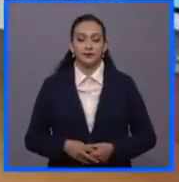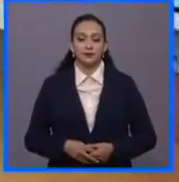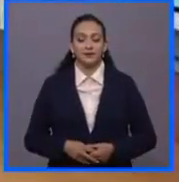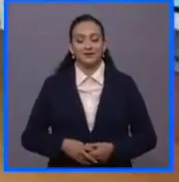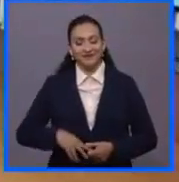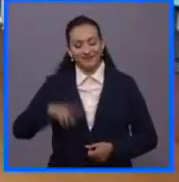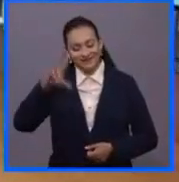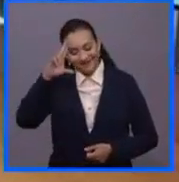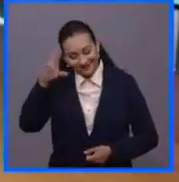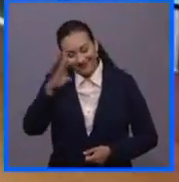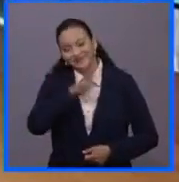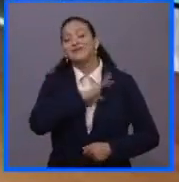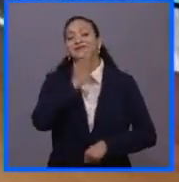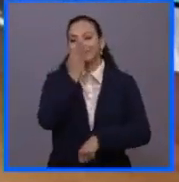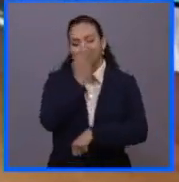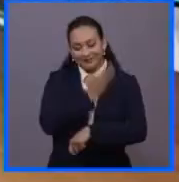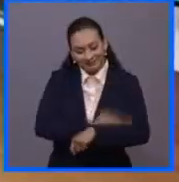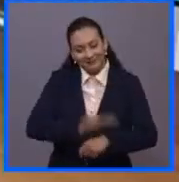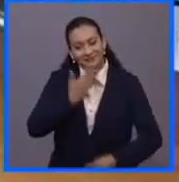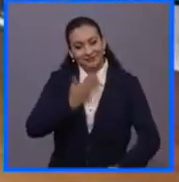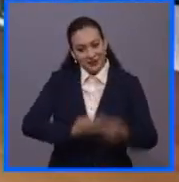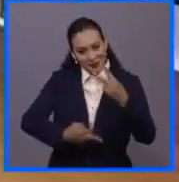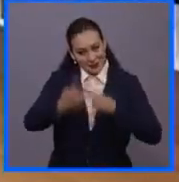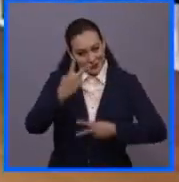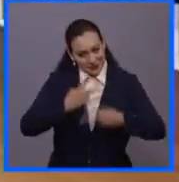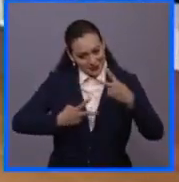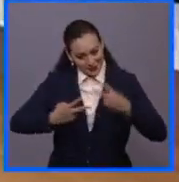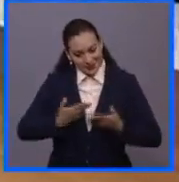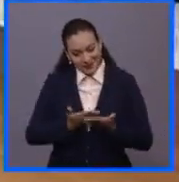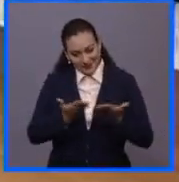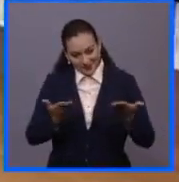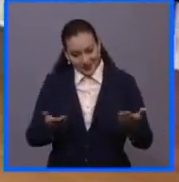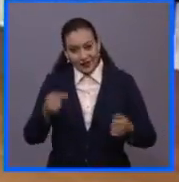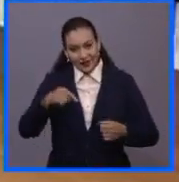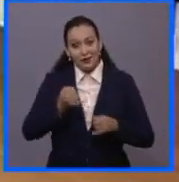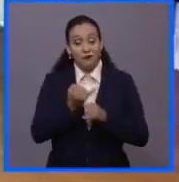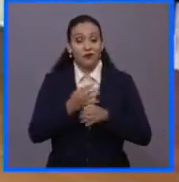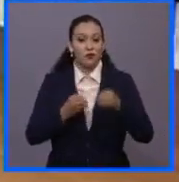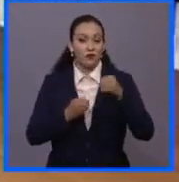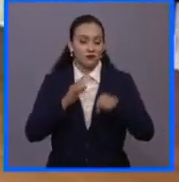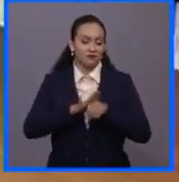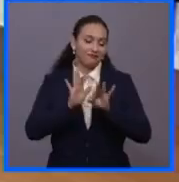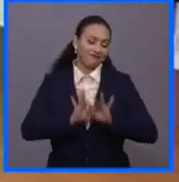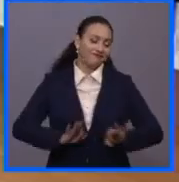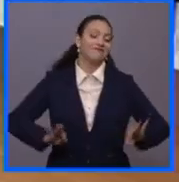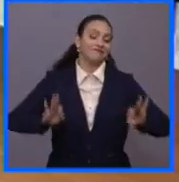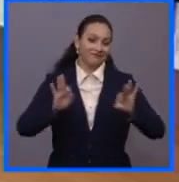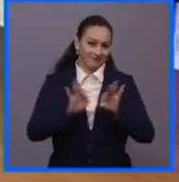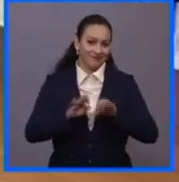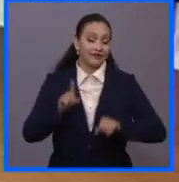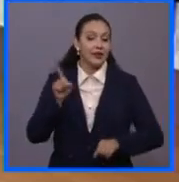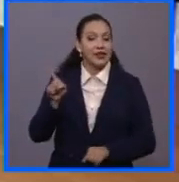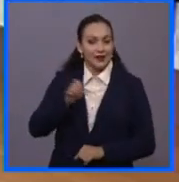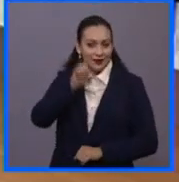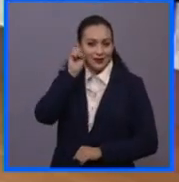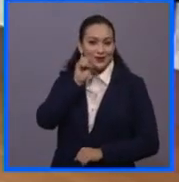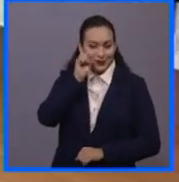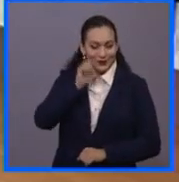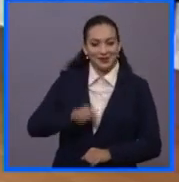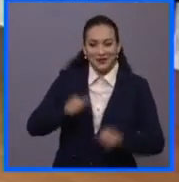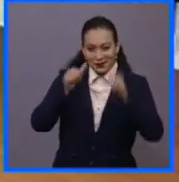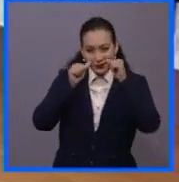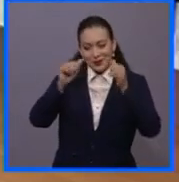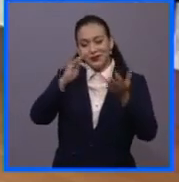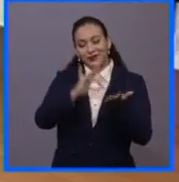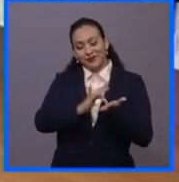¿Qué tal? ¿Cómo le va? Muy buenas tardes. Bienvenido, bienvenida a la información jurídica más importante. Soy Oscar González y a nombre de